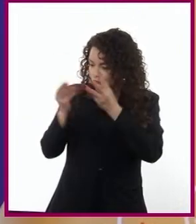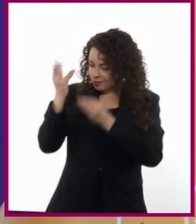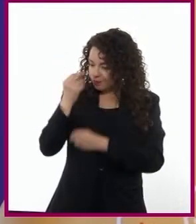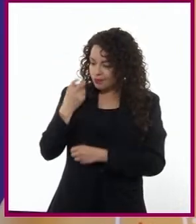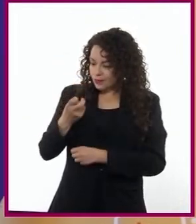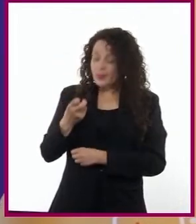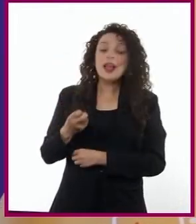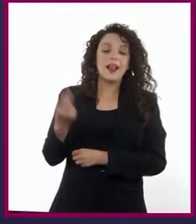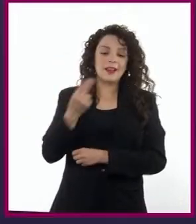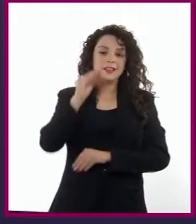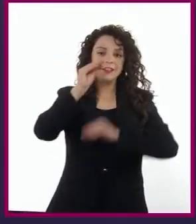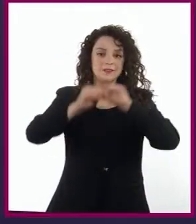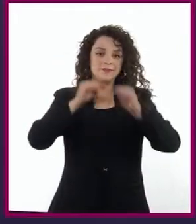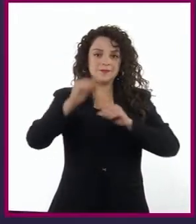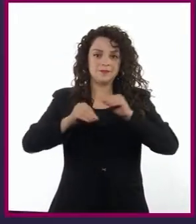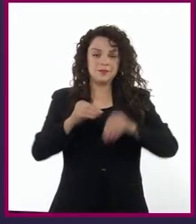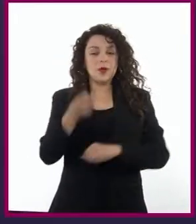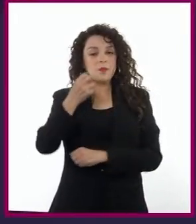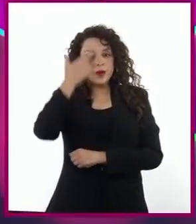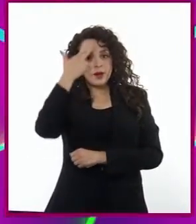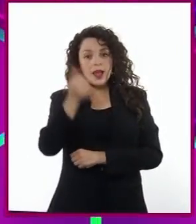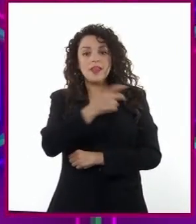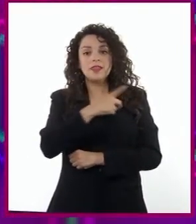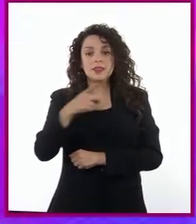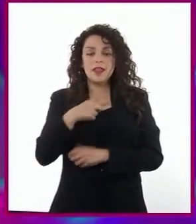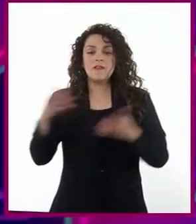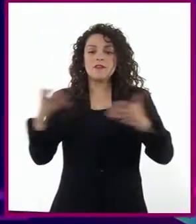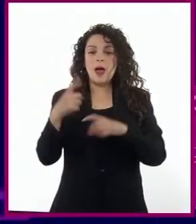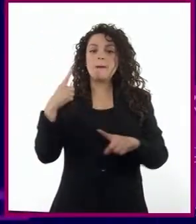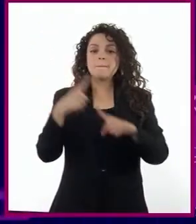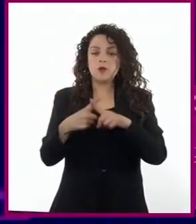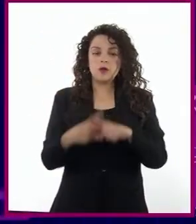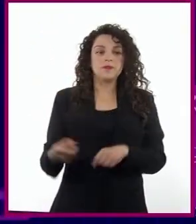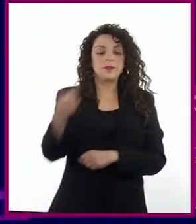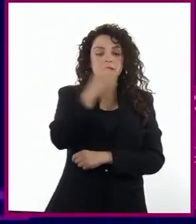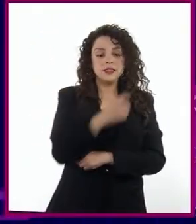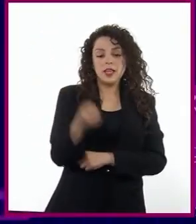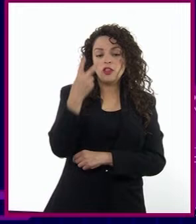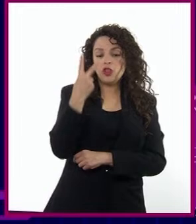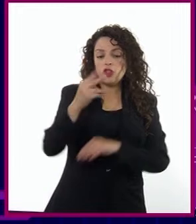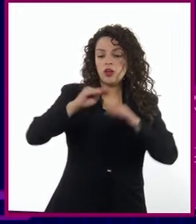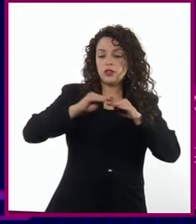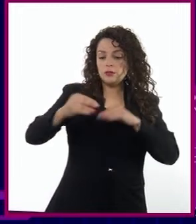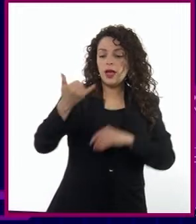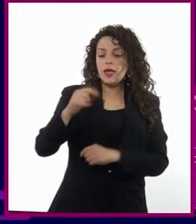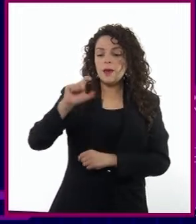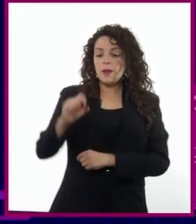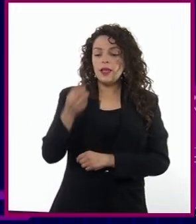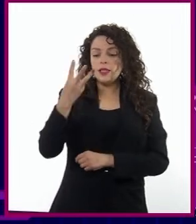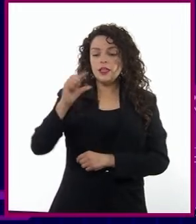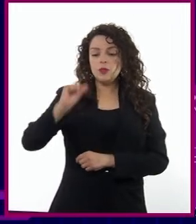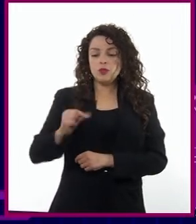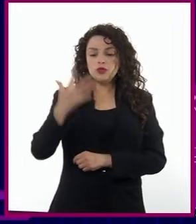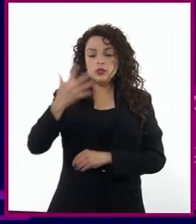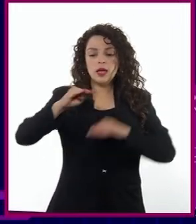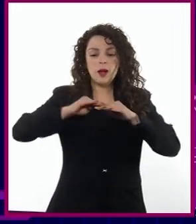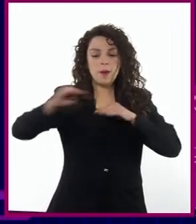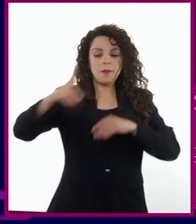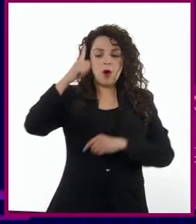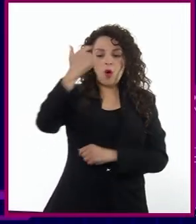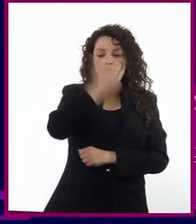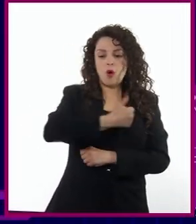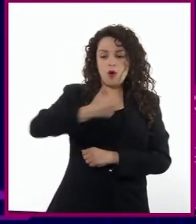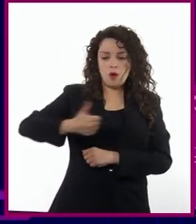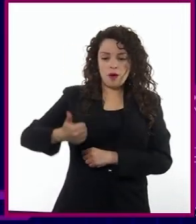esta lección, siendo entonces que debemos multiplicar los 102 metros y 23.5 metros